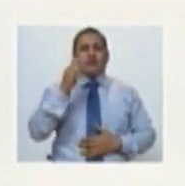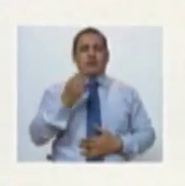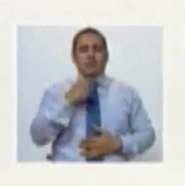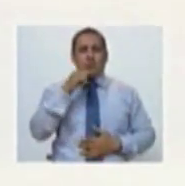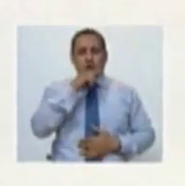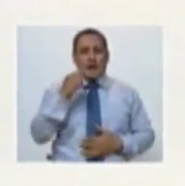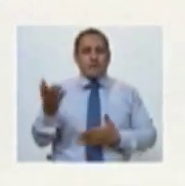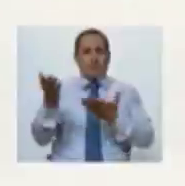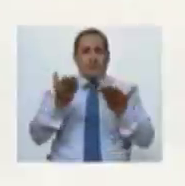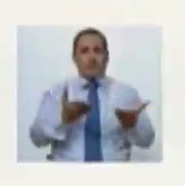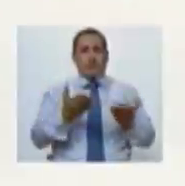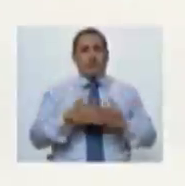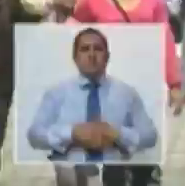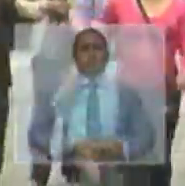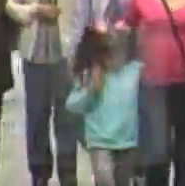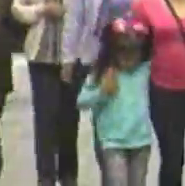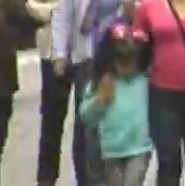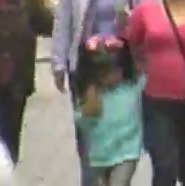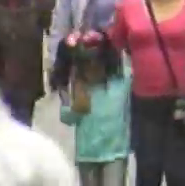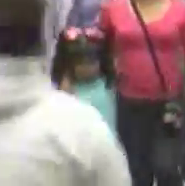Rocío Aliaga, bienvenidos.